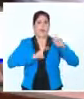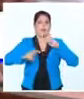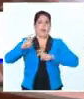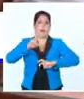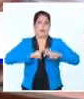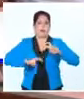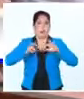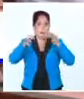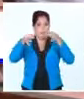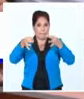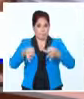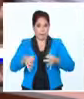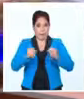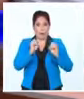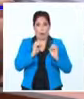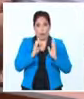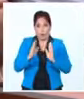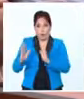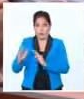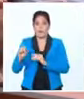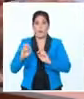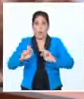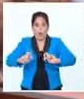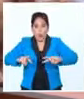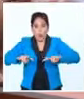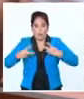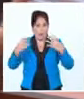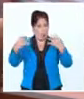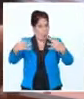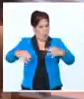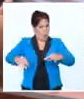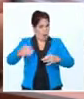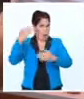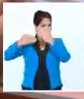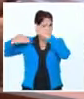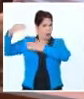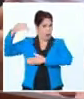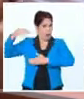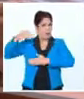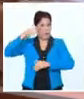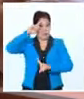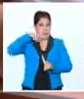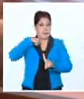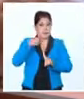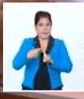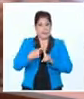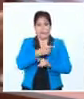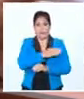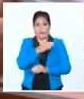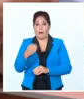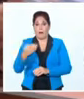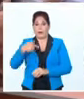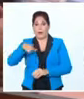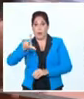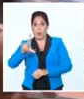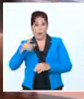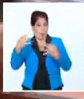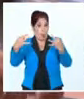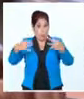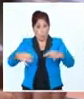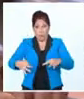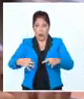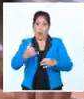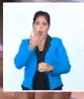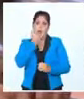este reordenamiento o este regreso a la versión anterior del calendario docente de septiembre a julio cause los menores inconvenientes